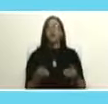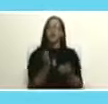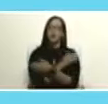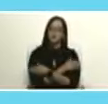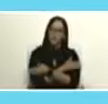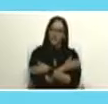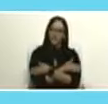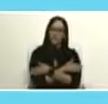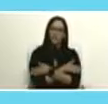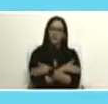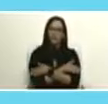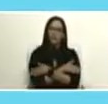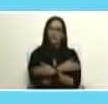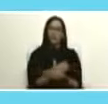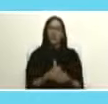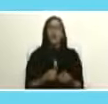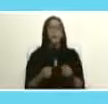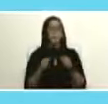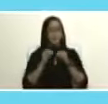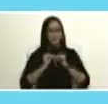felicito.